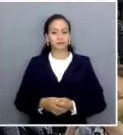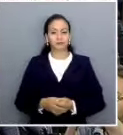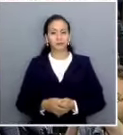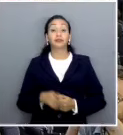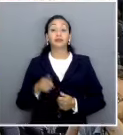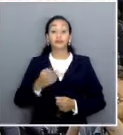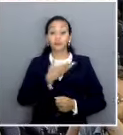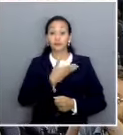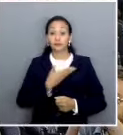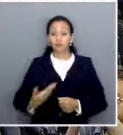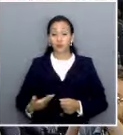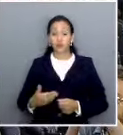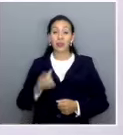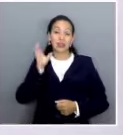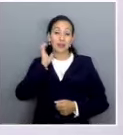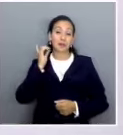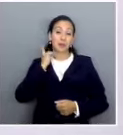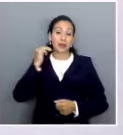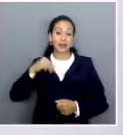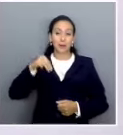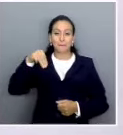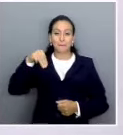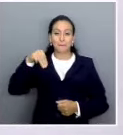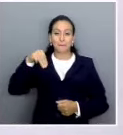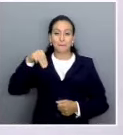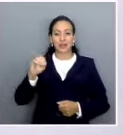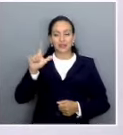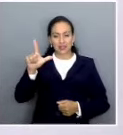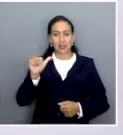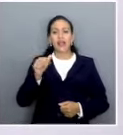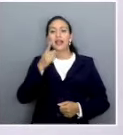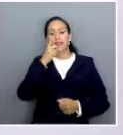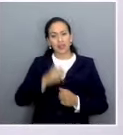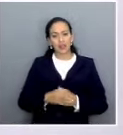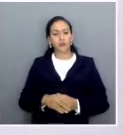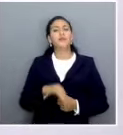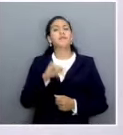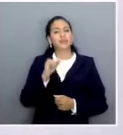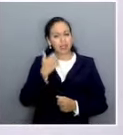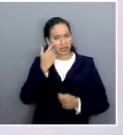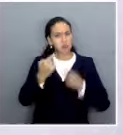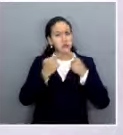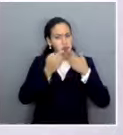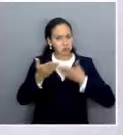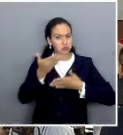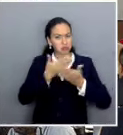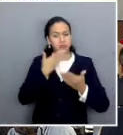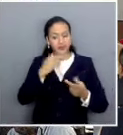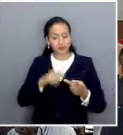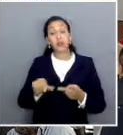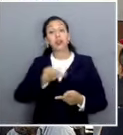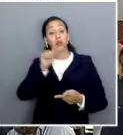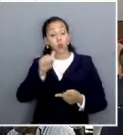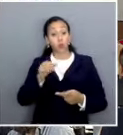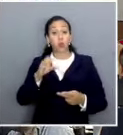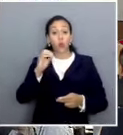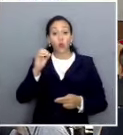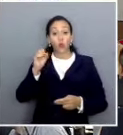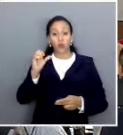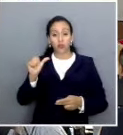se pronunció por el respeto y el diálogo, mientras que Óscar Cantón, secretario de la Comisión de Puntos Constitucionales de la Cámara de